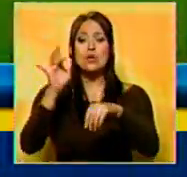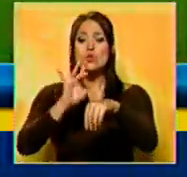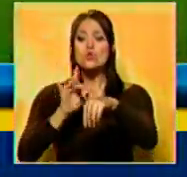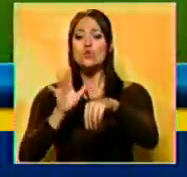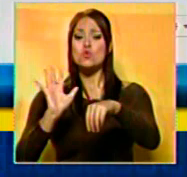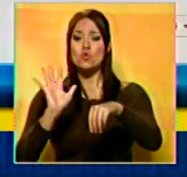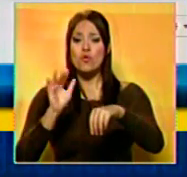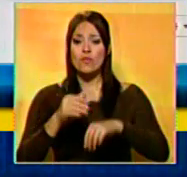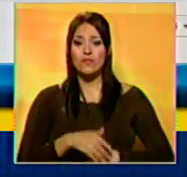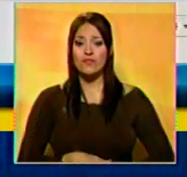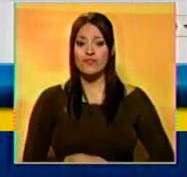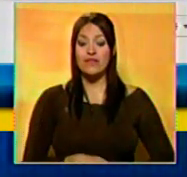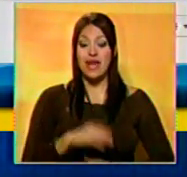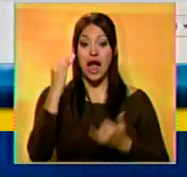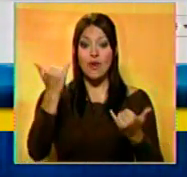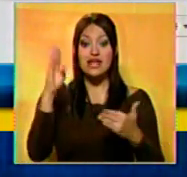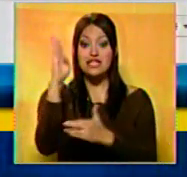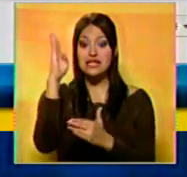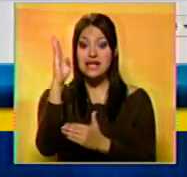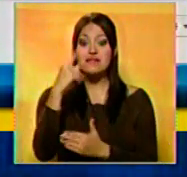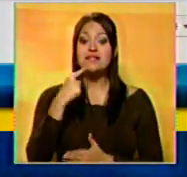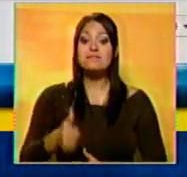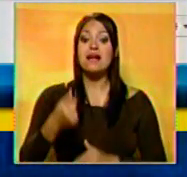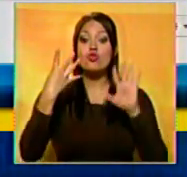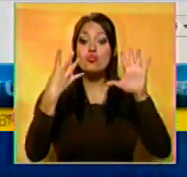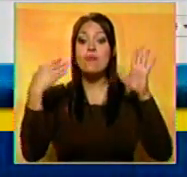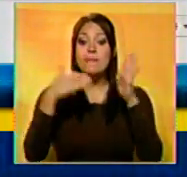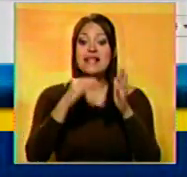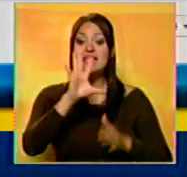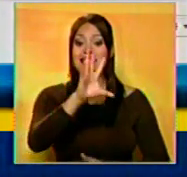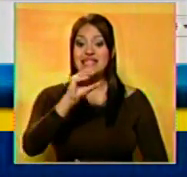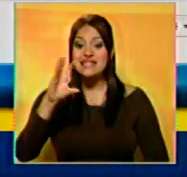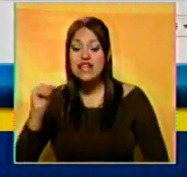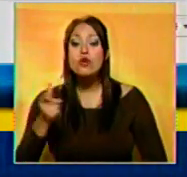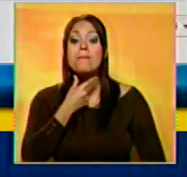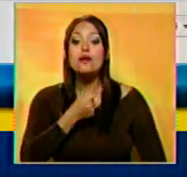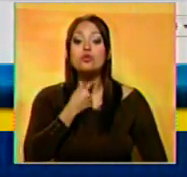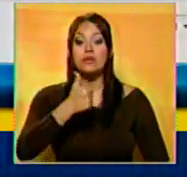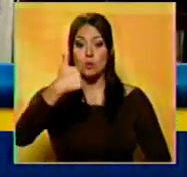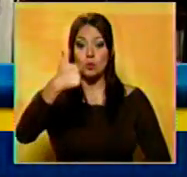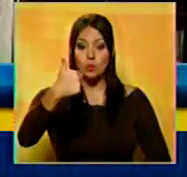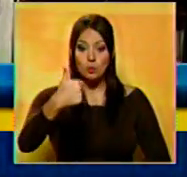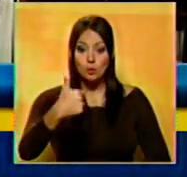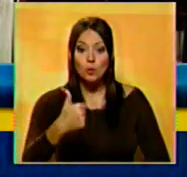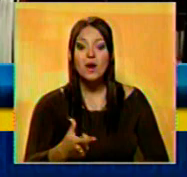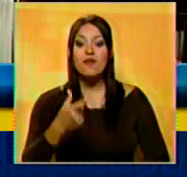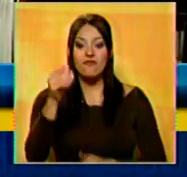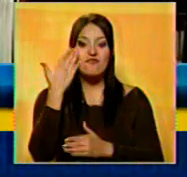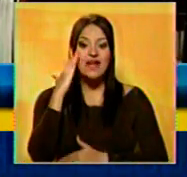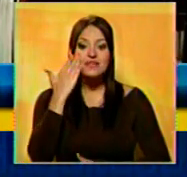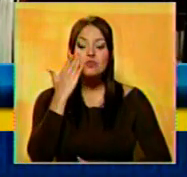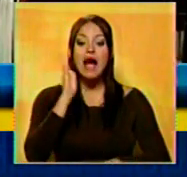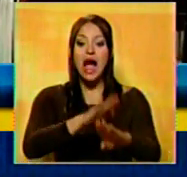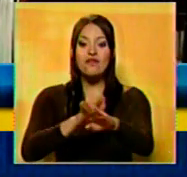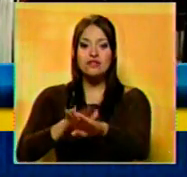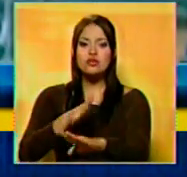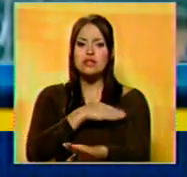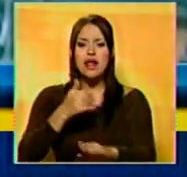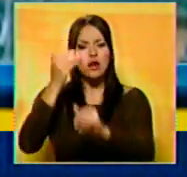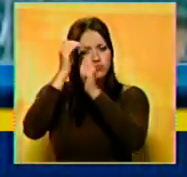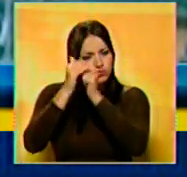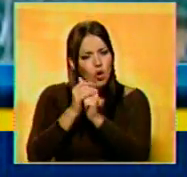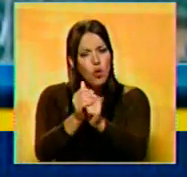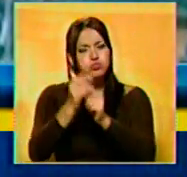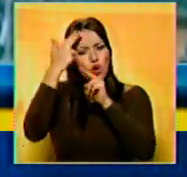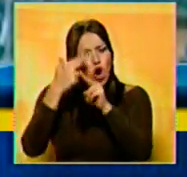zurda bendita la iglesia que hasta el momento posee más de 9500 me gusta en Facebook ha convocado la próxima misa para adorar a su Dios